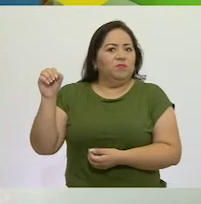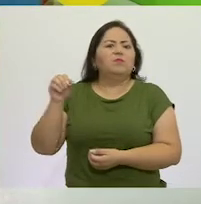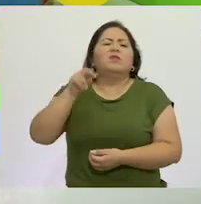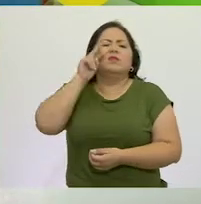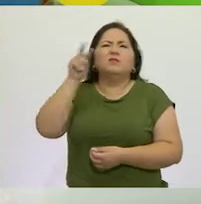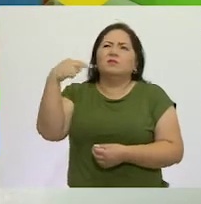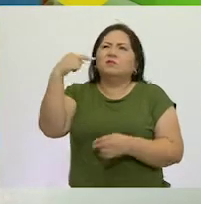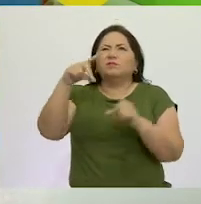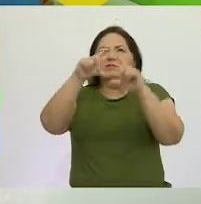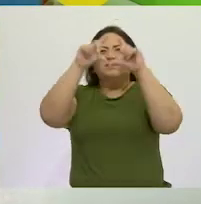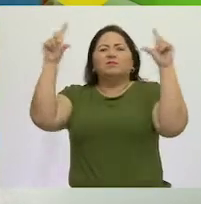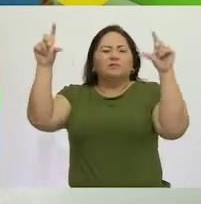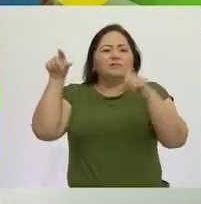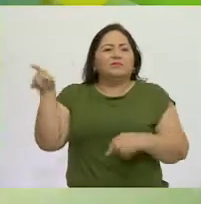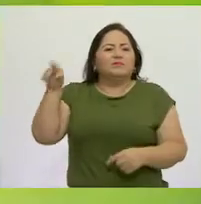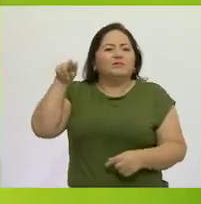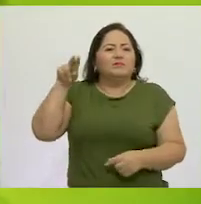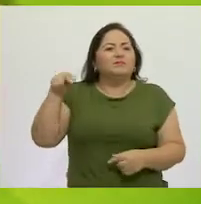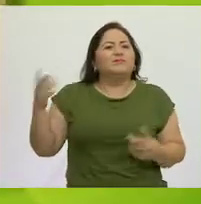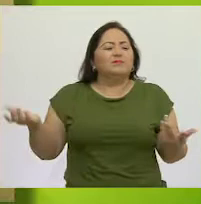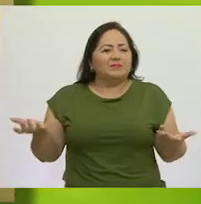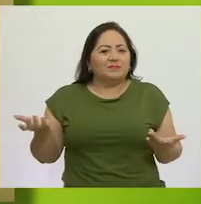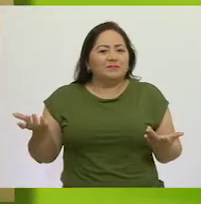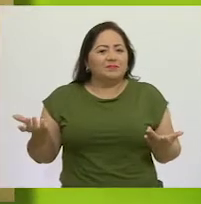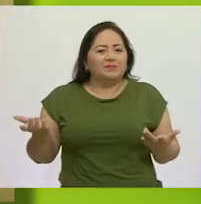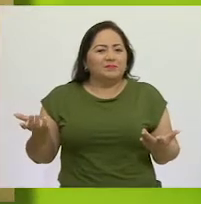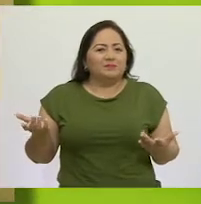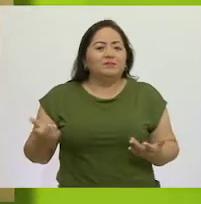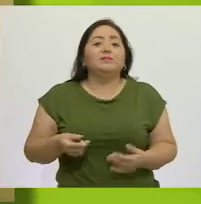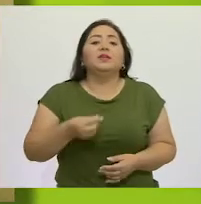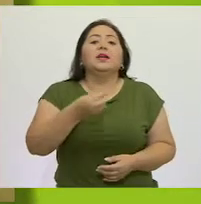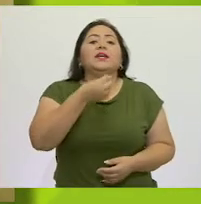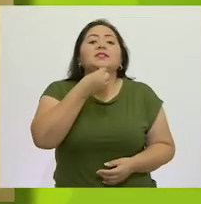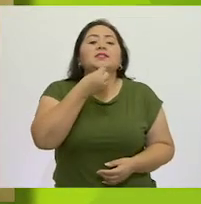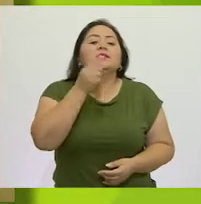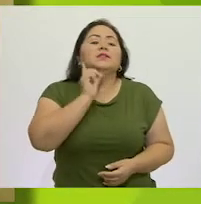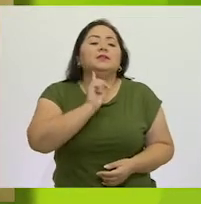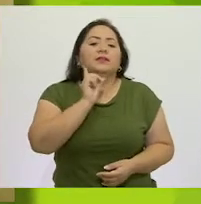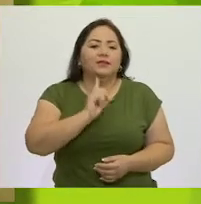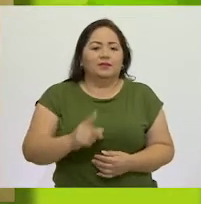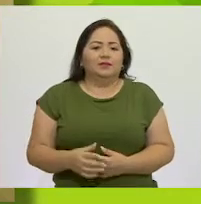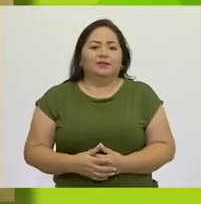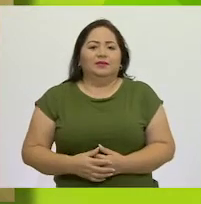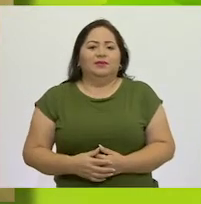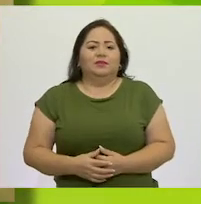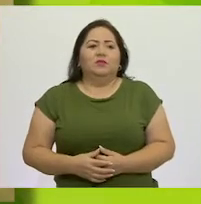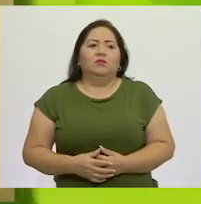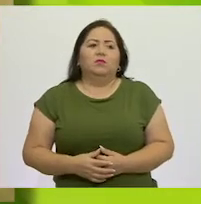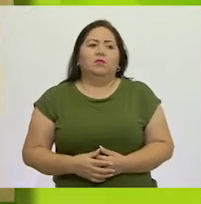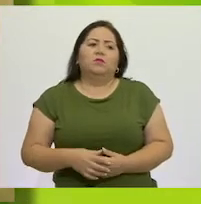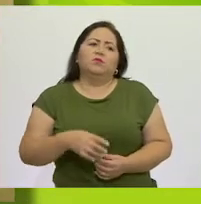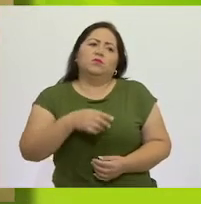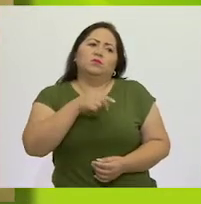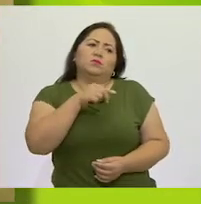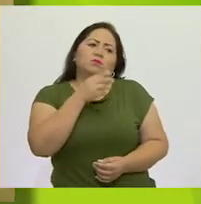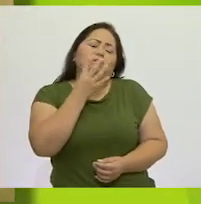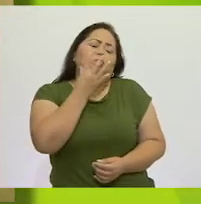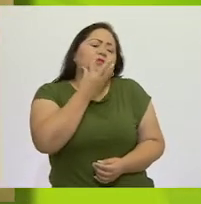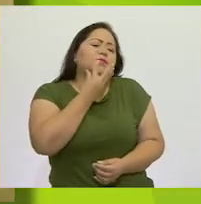título le pondrías a esa pintura? La niña. Niña